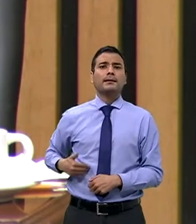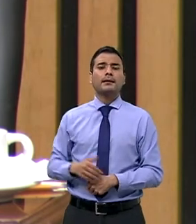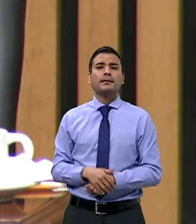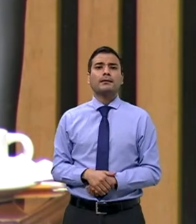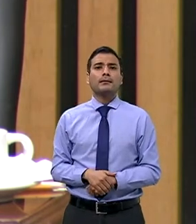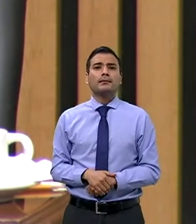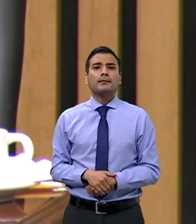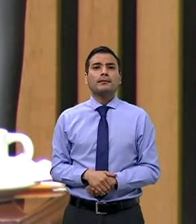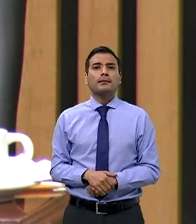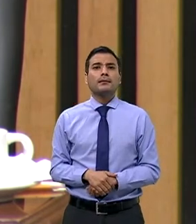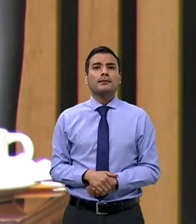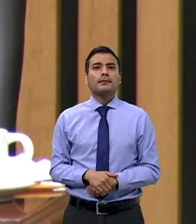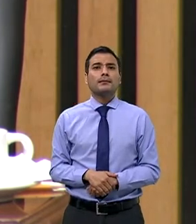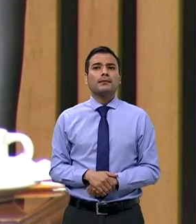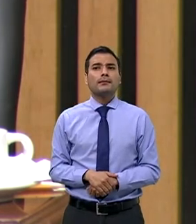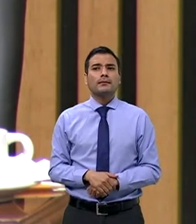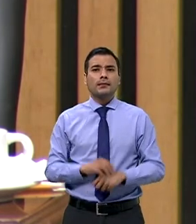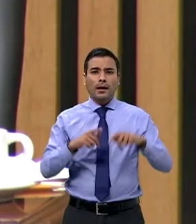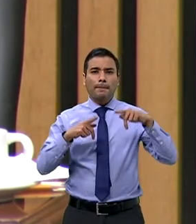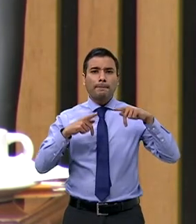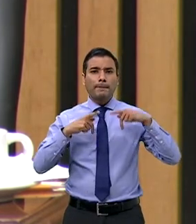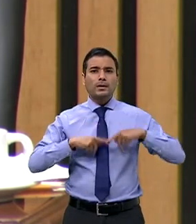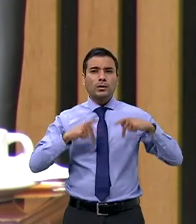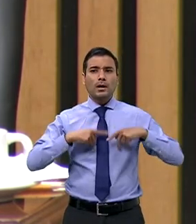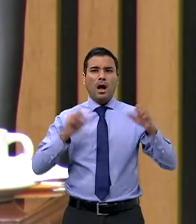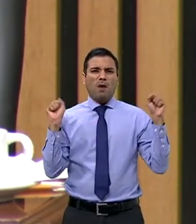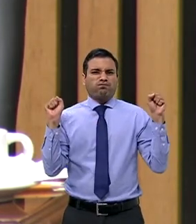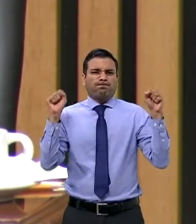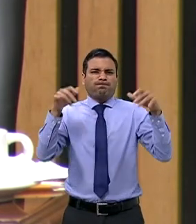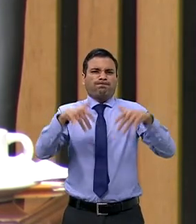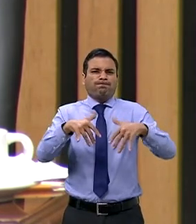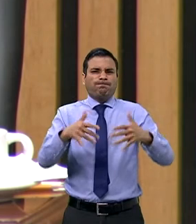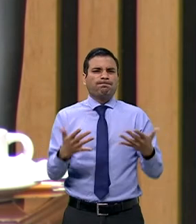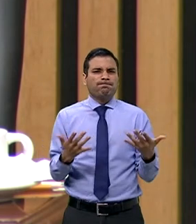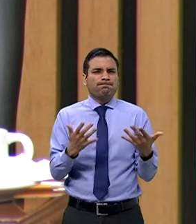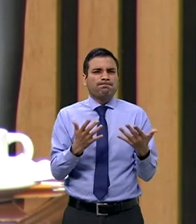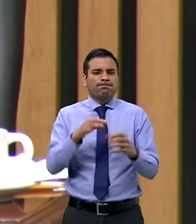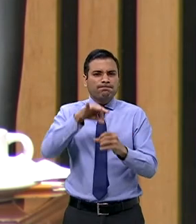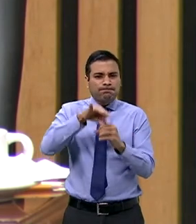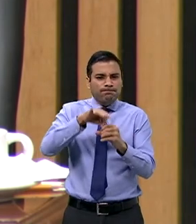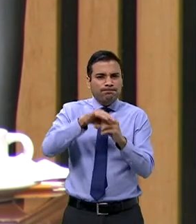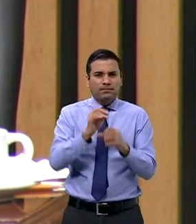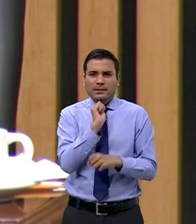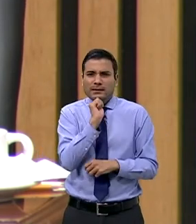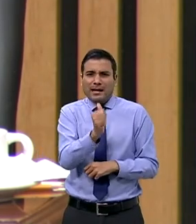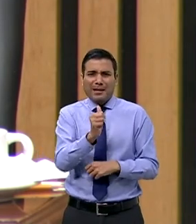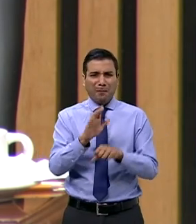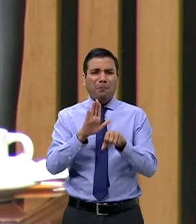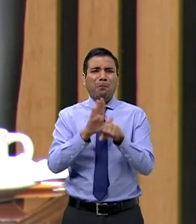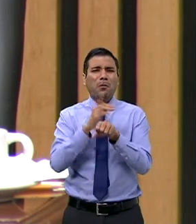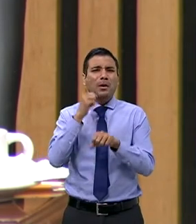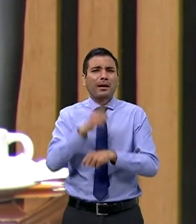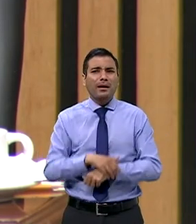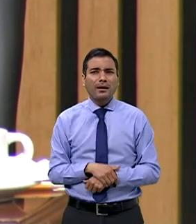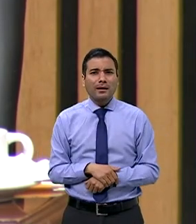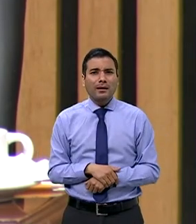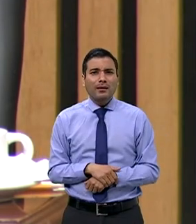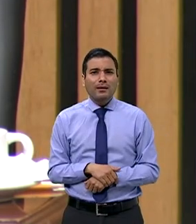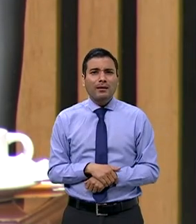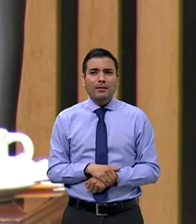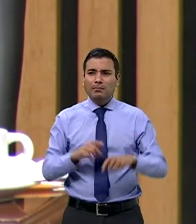lograron la mínima movilización de porque no tienen un voto duro menos aceptación en la